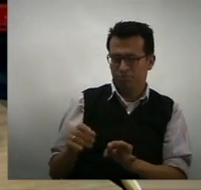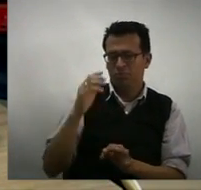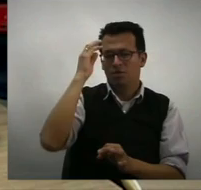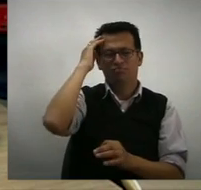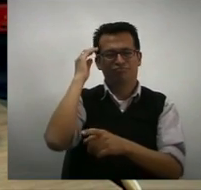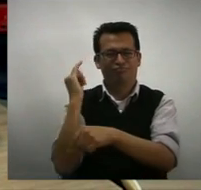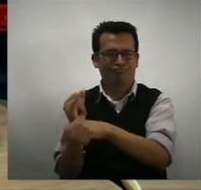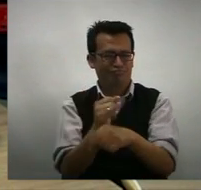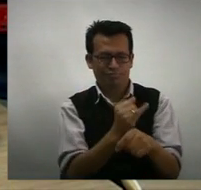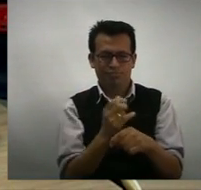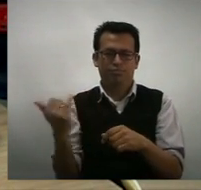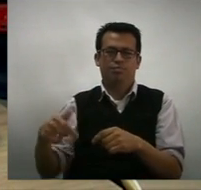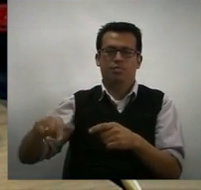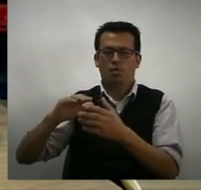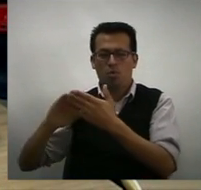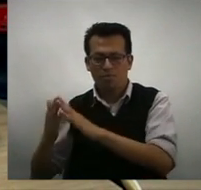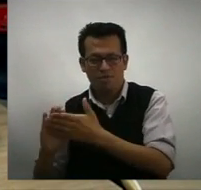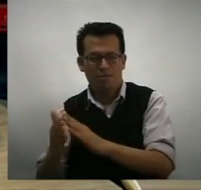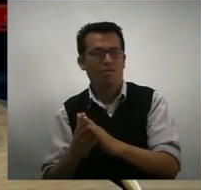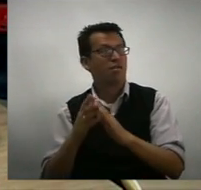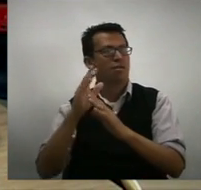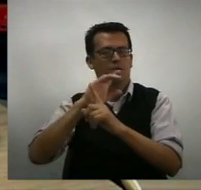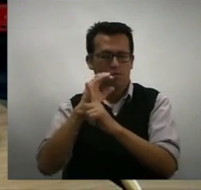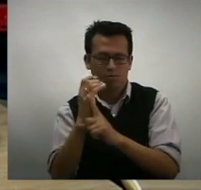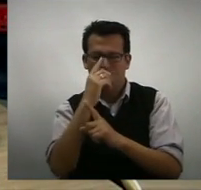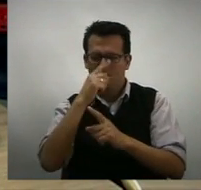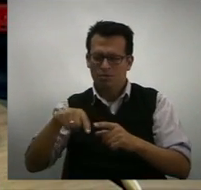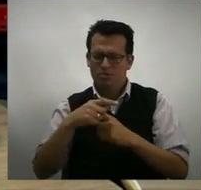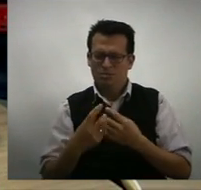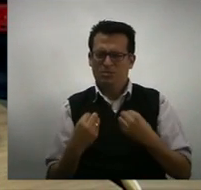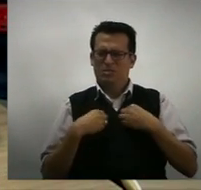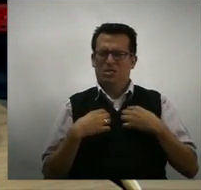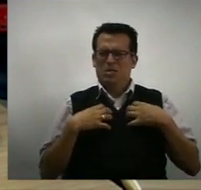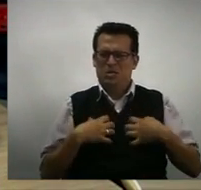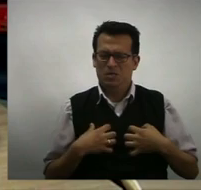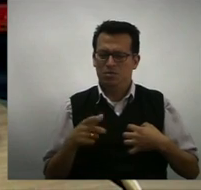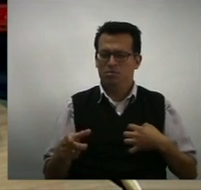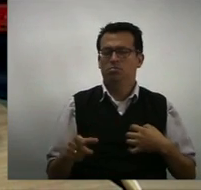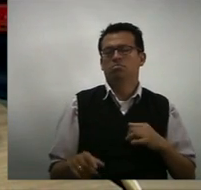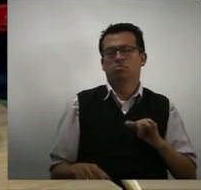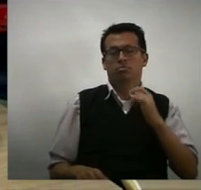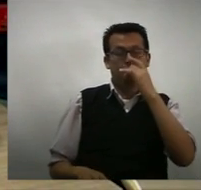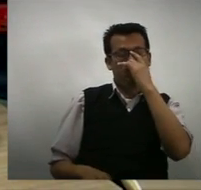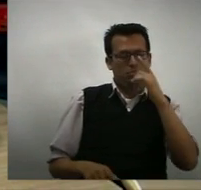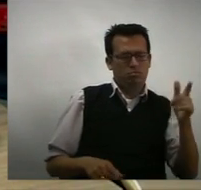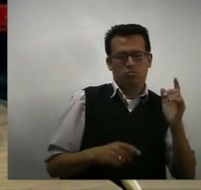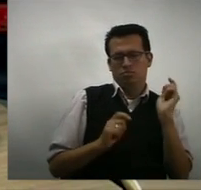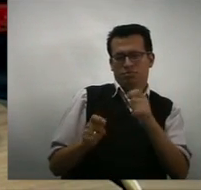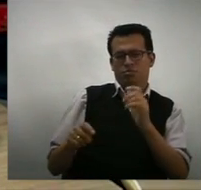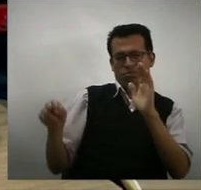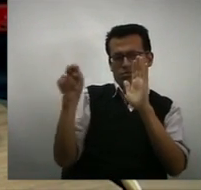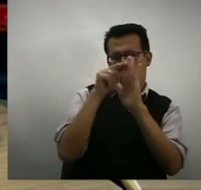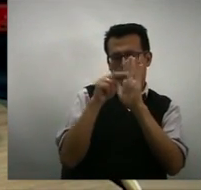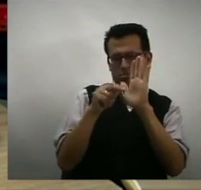de las instituciones, subculturas de comunidad y convicción, y a la vez de represión, a la legalización de las normas de la